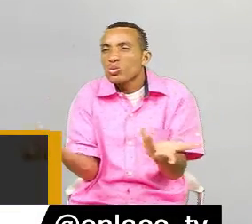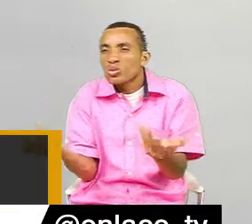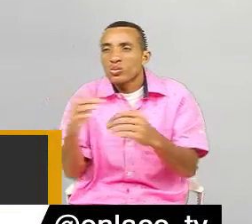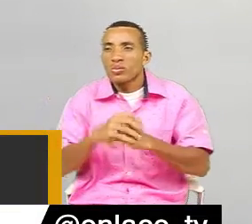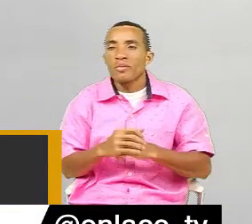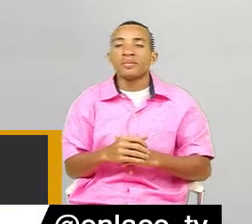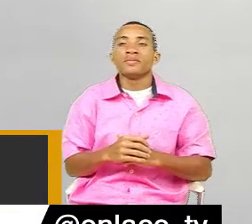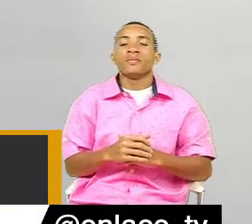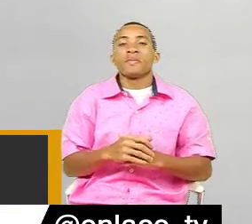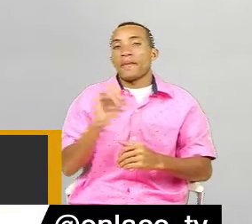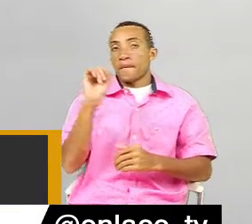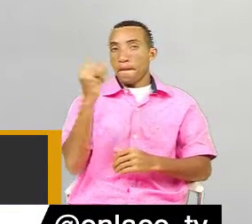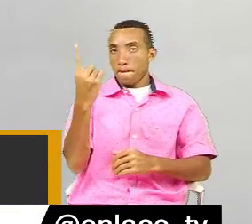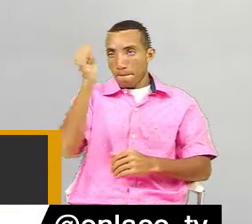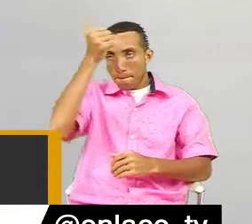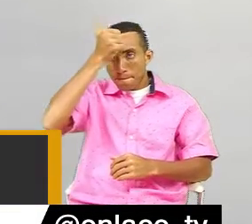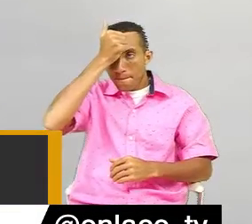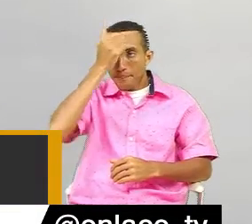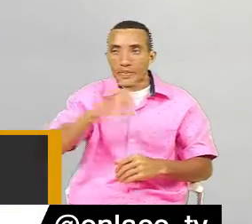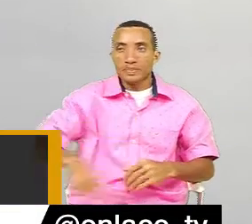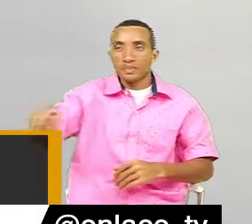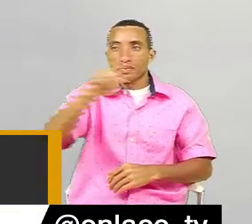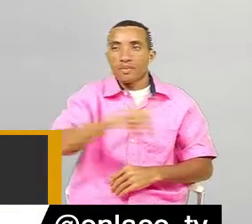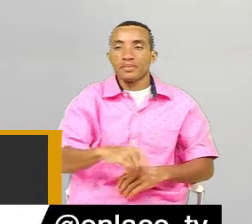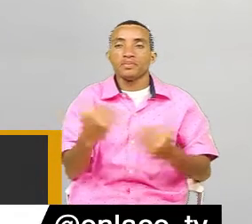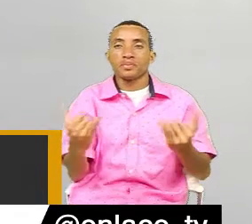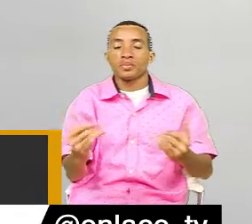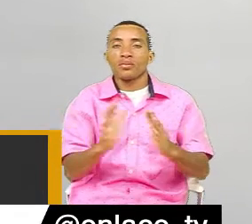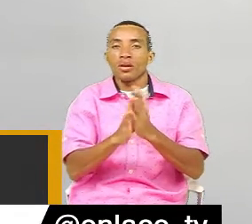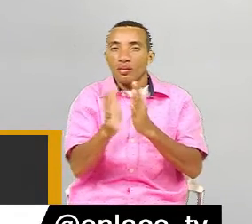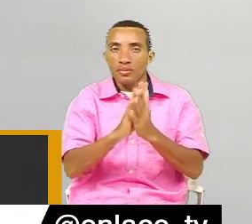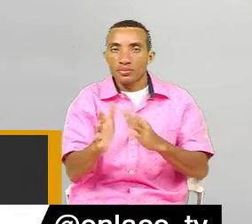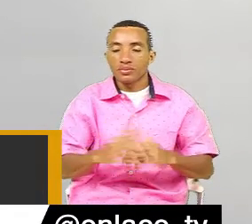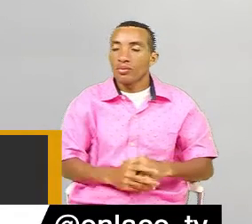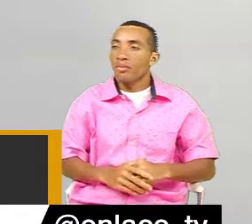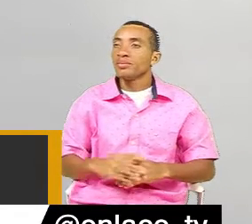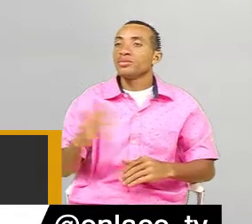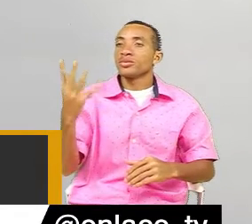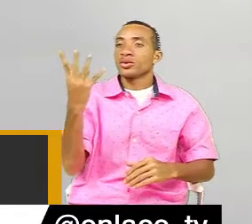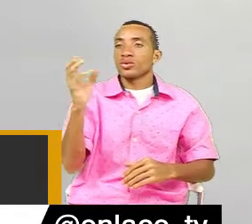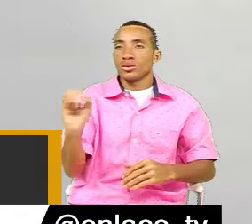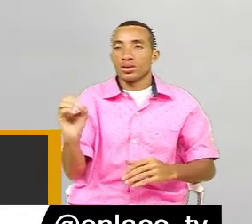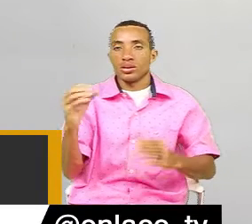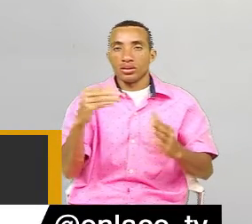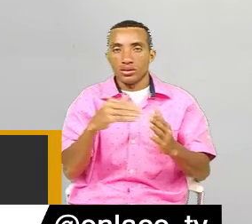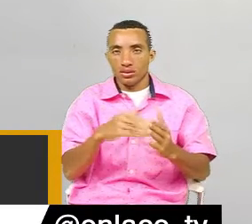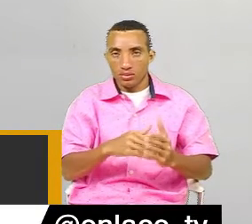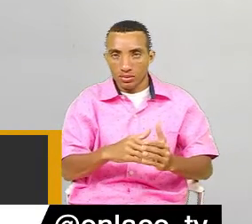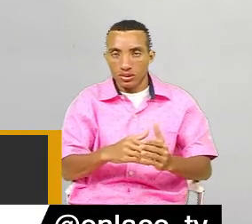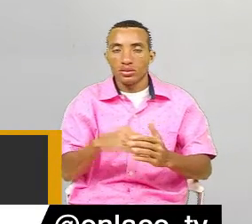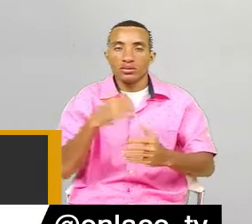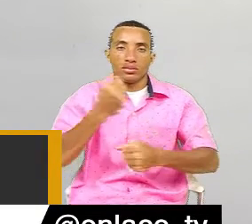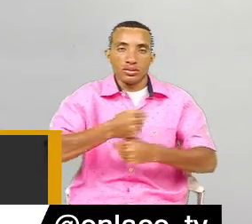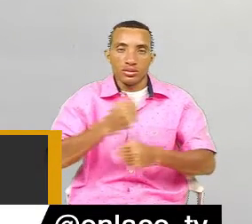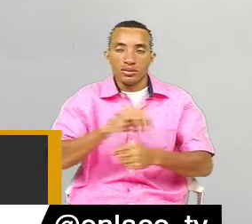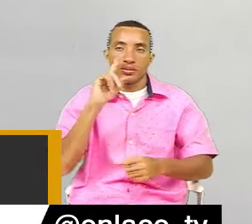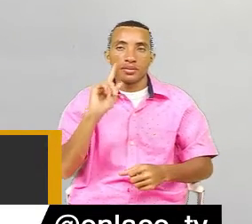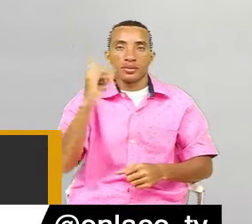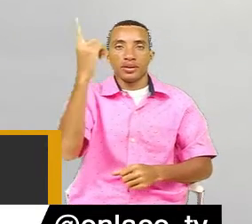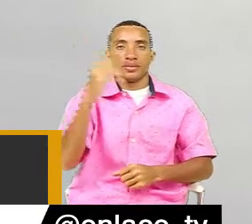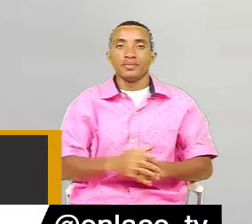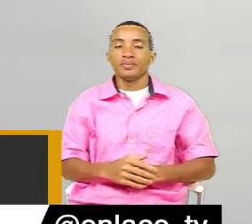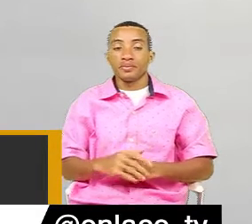el principal beneficio que tienen los empresarios que se acogen al programa de 40.000 primeros empleos es que van a recibir un